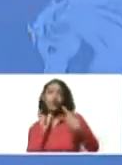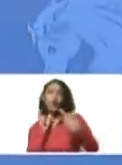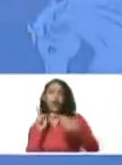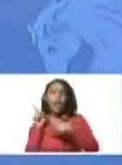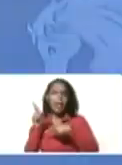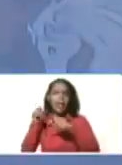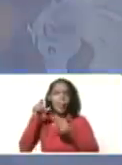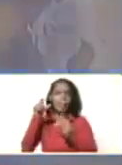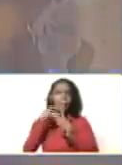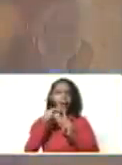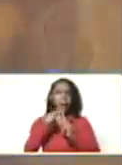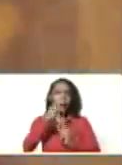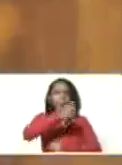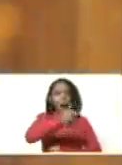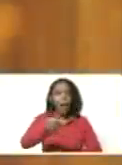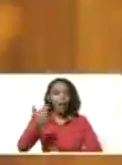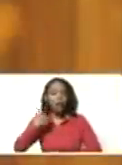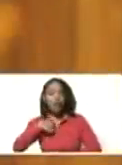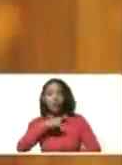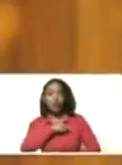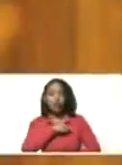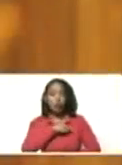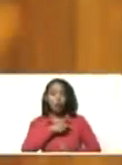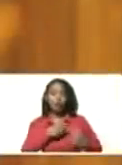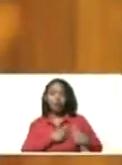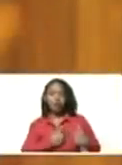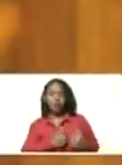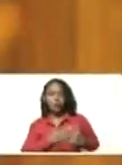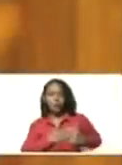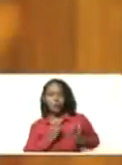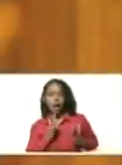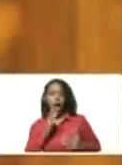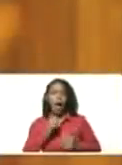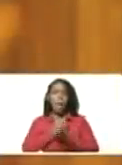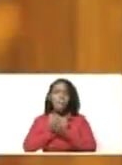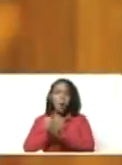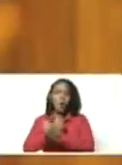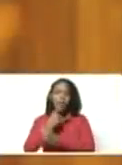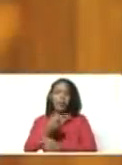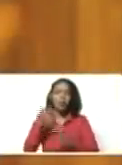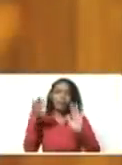palabras que cada uno de nosotros con corazón y amor decimos sobre él.